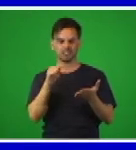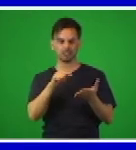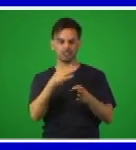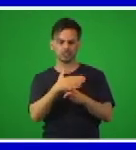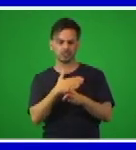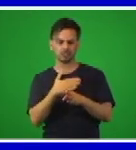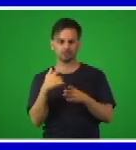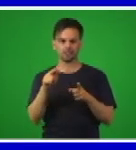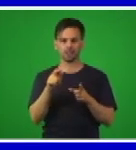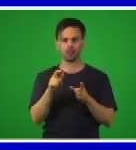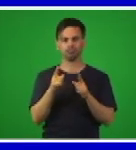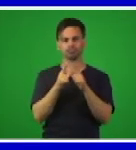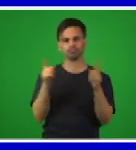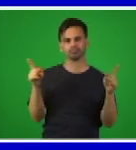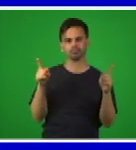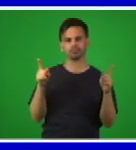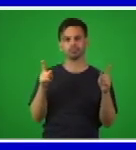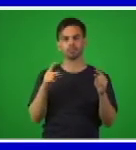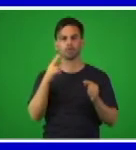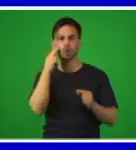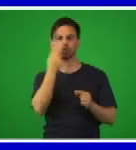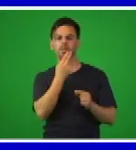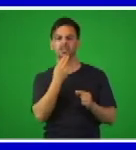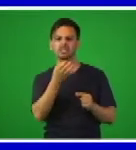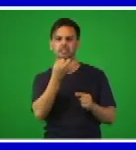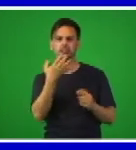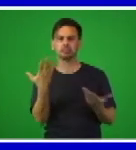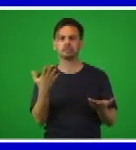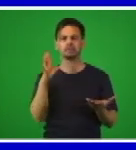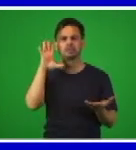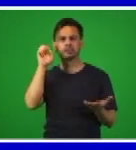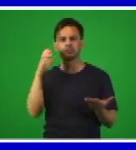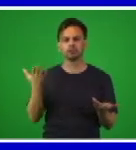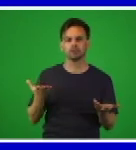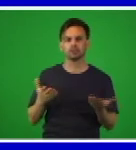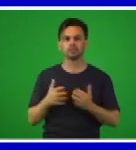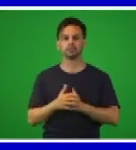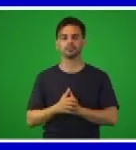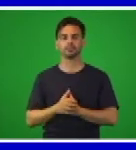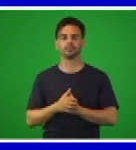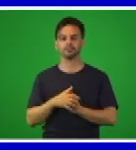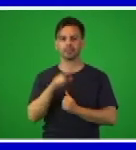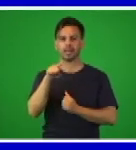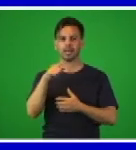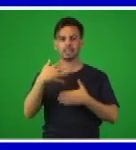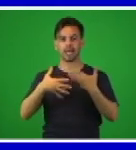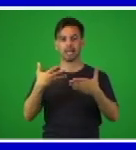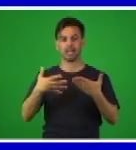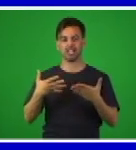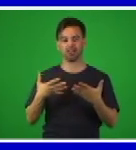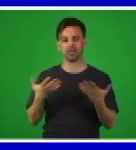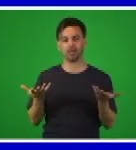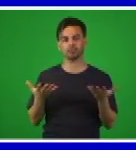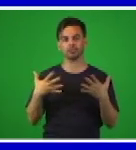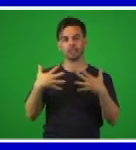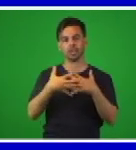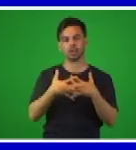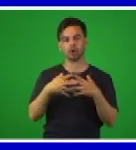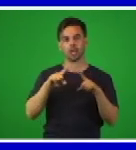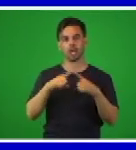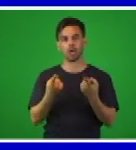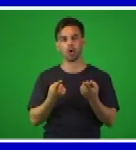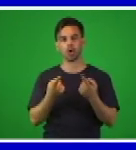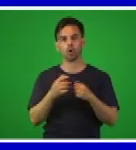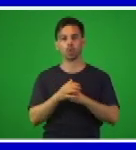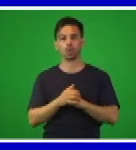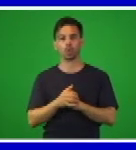Pero podemos también hacer actividades relacionadas con ella, como es el dictado. Por eso le pedimos que ustedes puedan leerla tantas veces